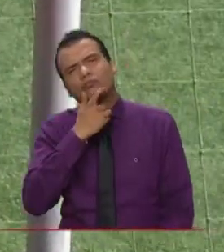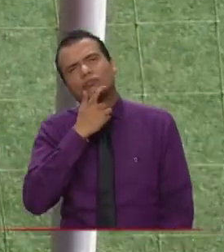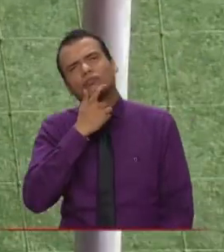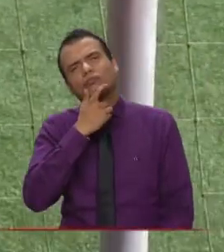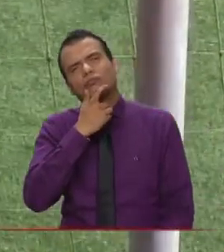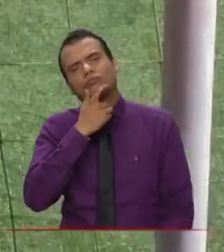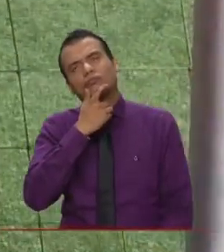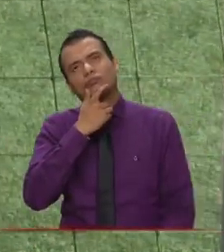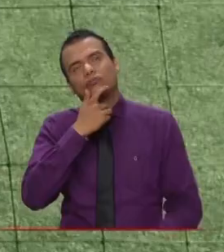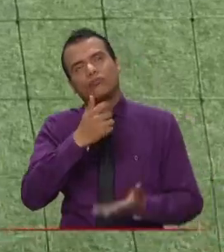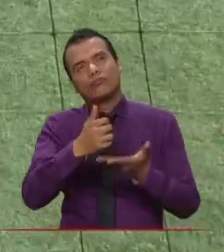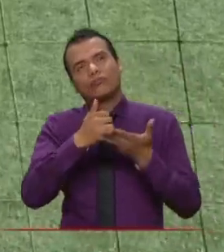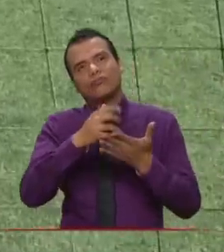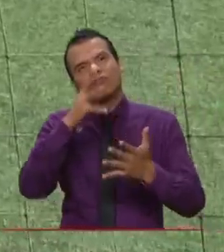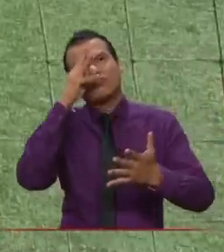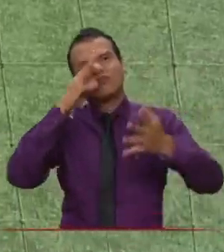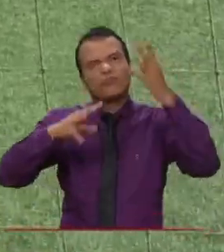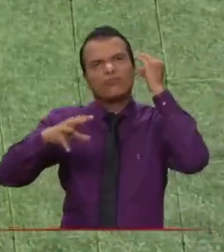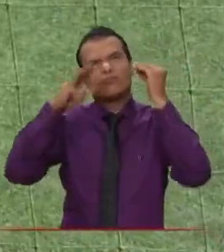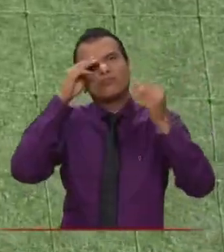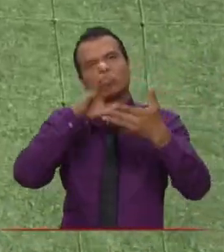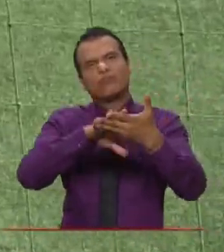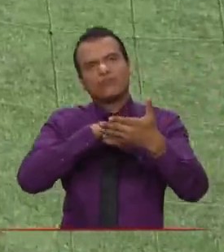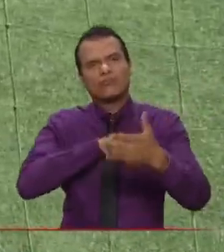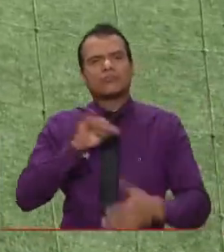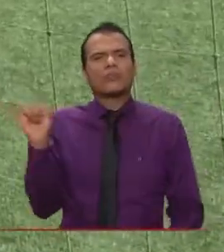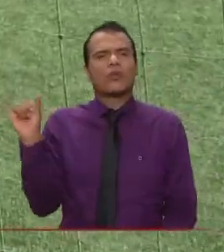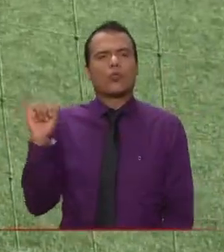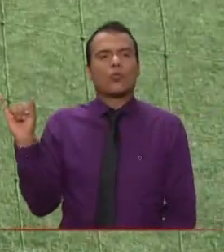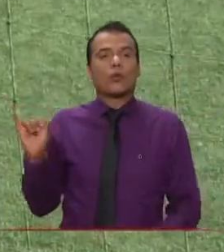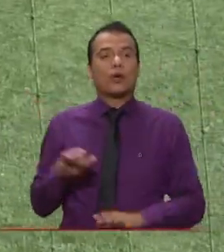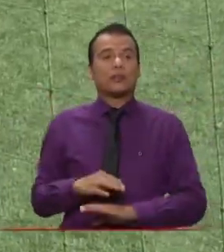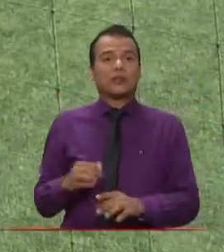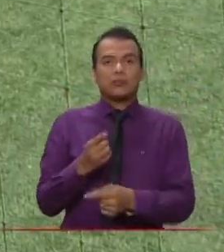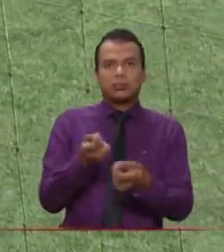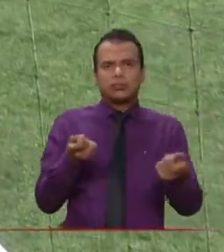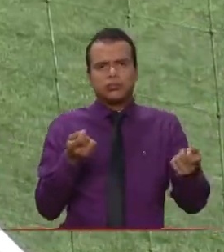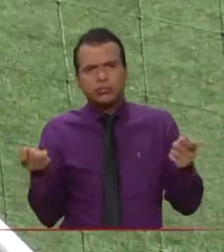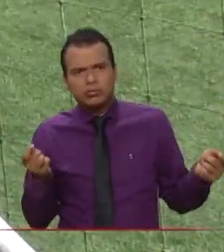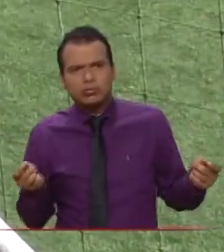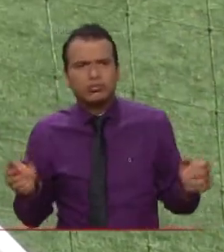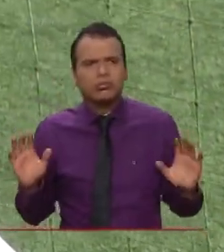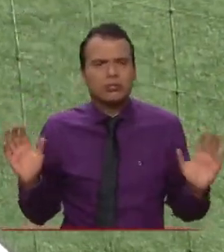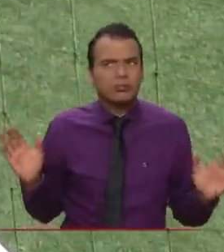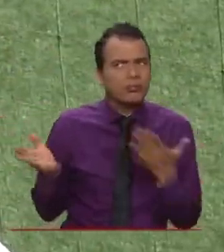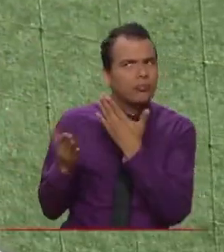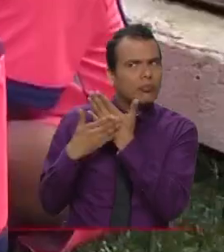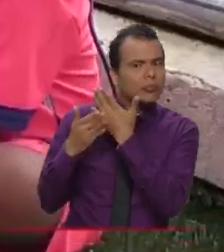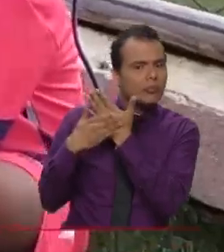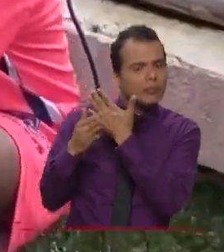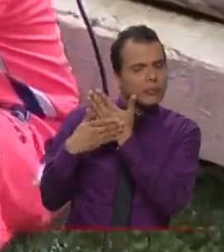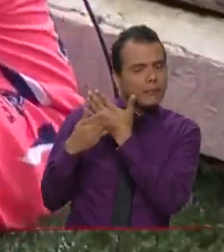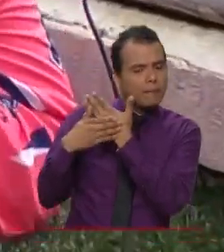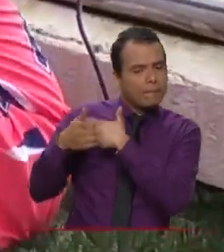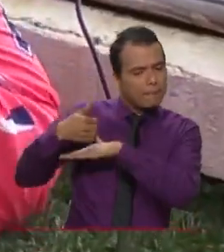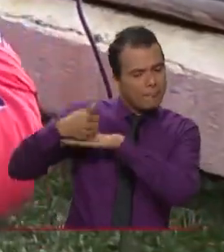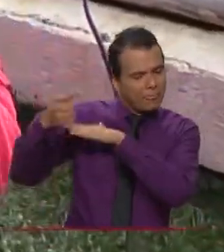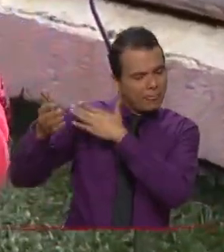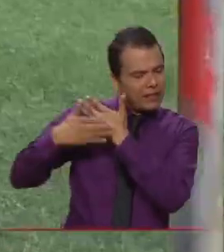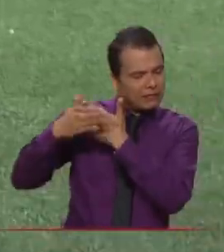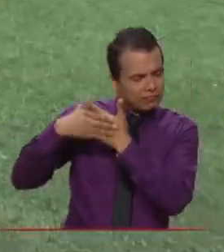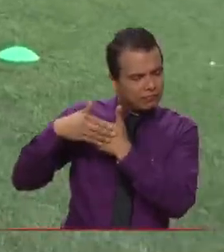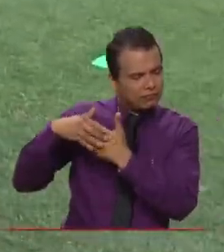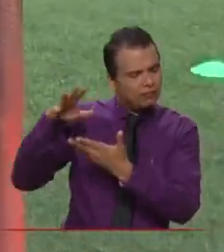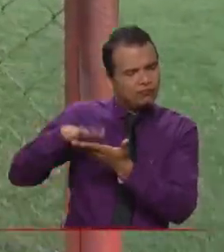me ayuda a aprender para jugar aquí. Atajan la pelota como pueden. Escuchan las técnicas de su entrenador. En el fútbol es de